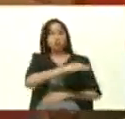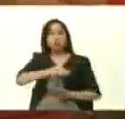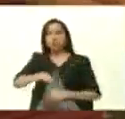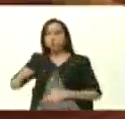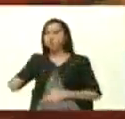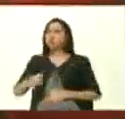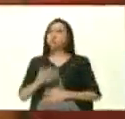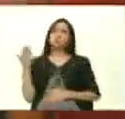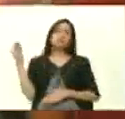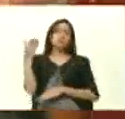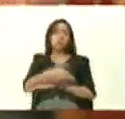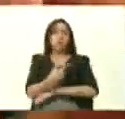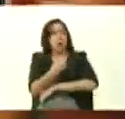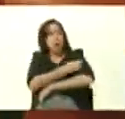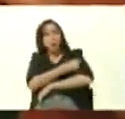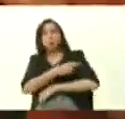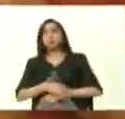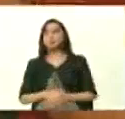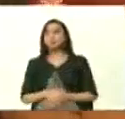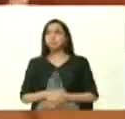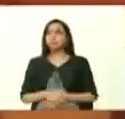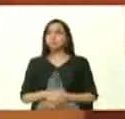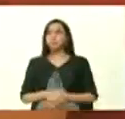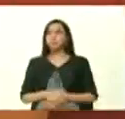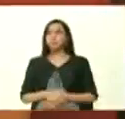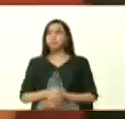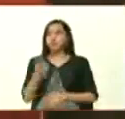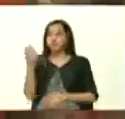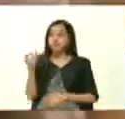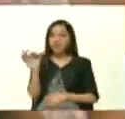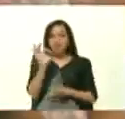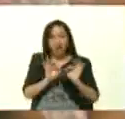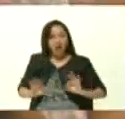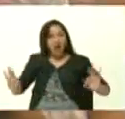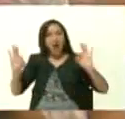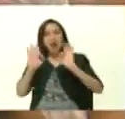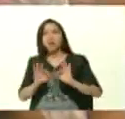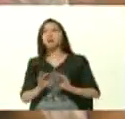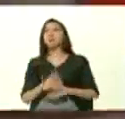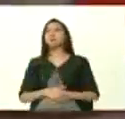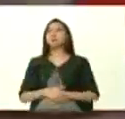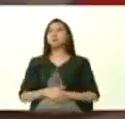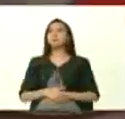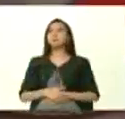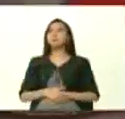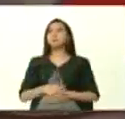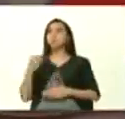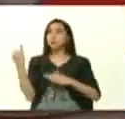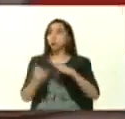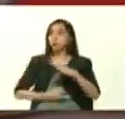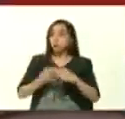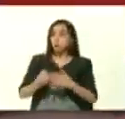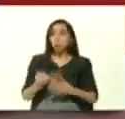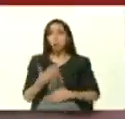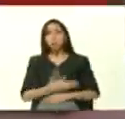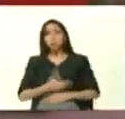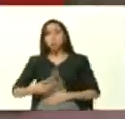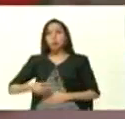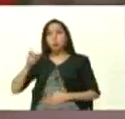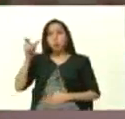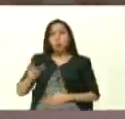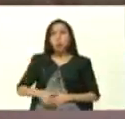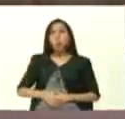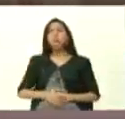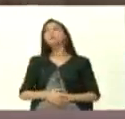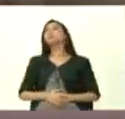Todos los niños a vacunarse. Bueno, que no camarada, quede nadie sin vacunación. Camarada Daisy, nos vamos con el Instituto Nacional de Nutrición, aquí de frente. Aquí